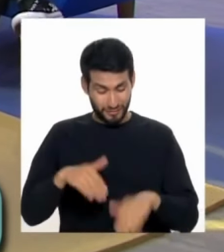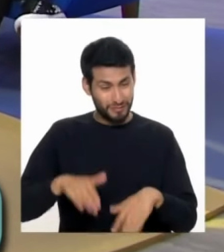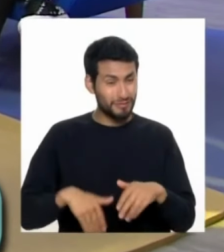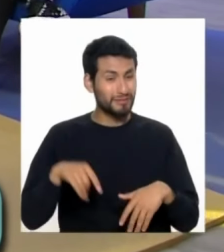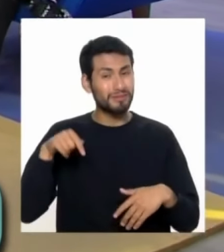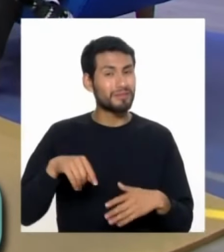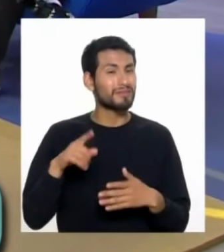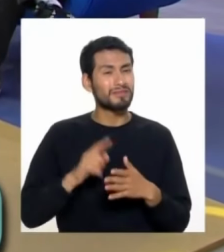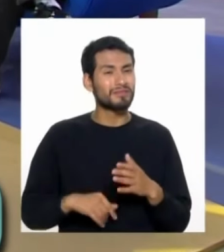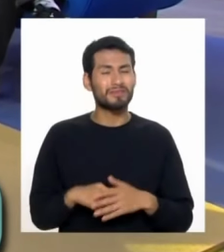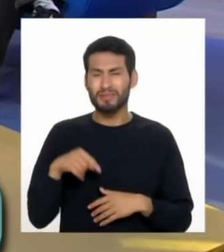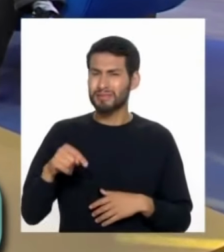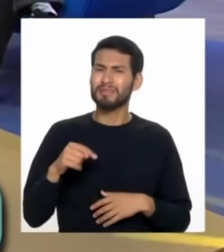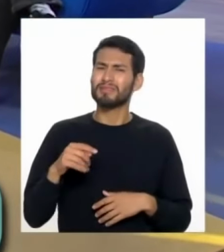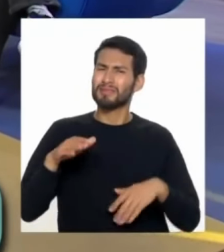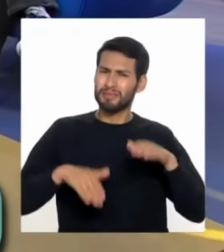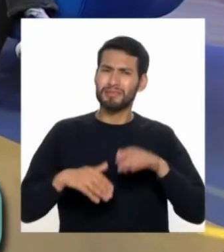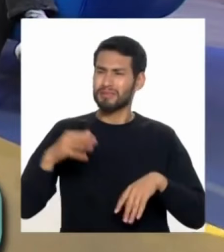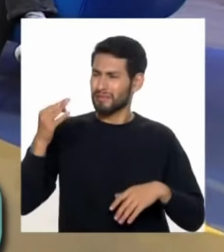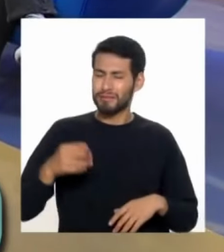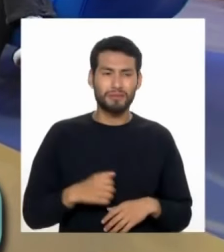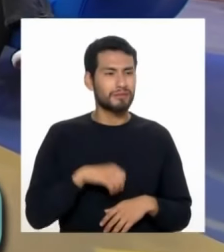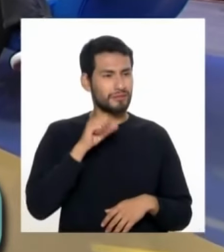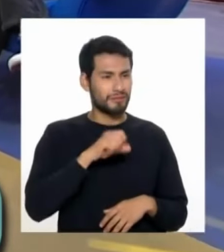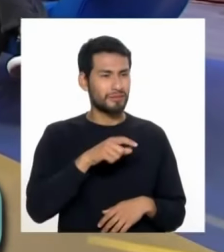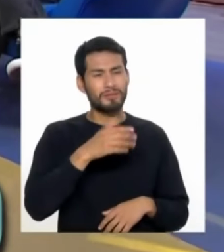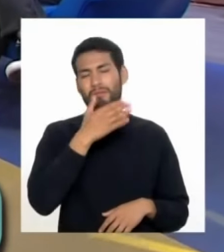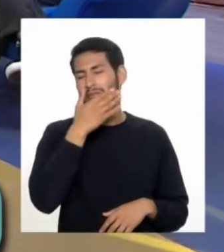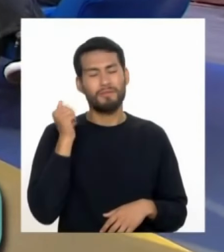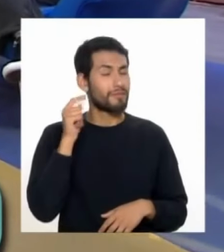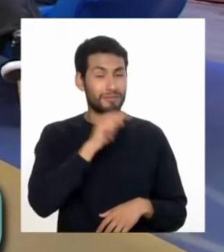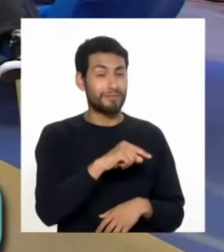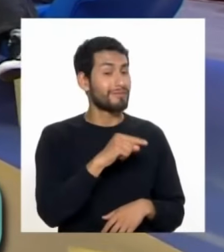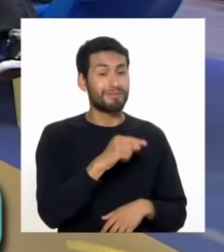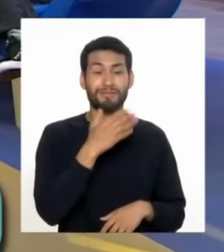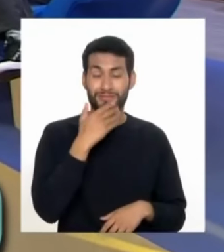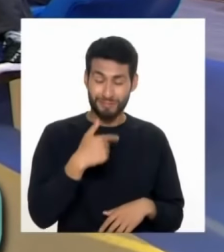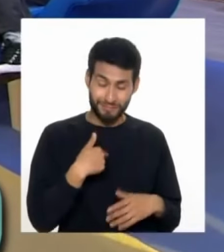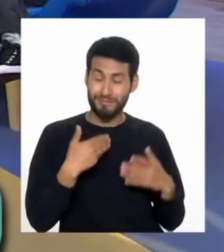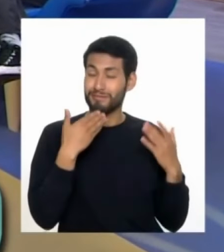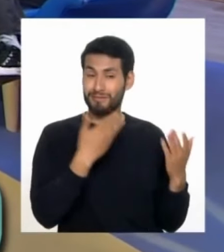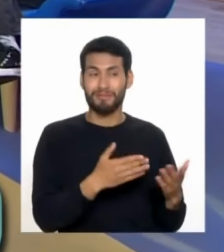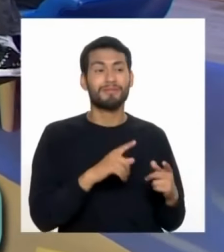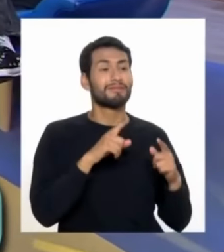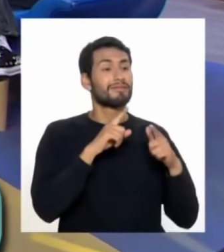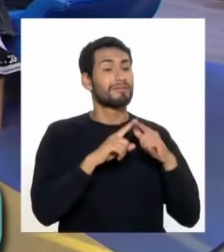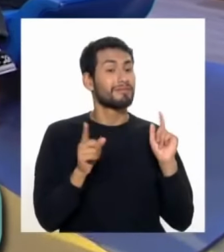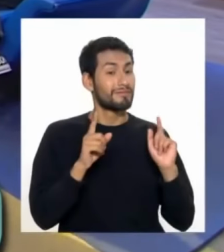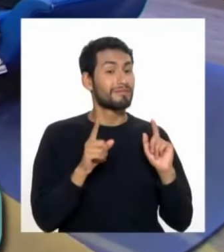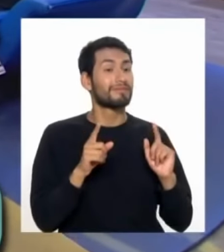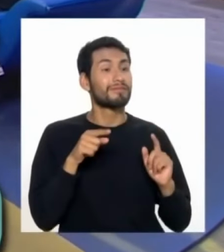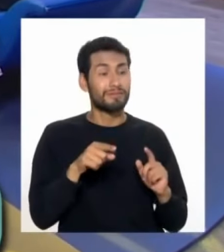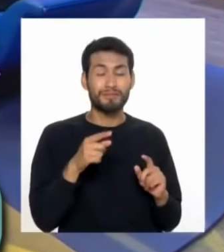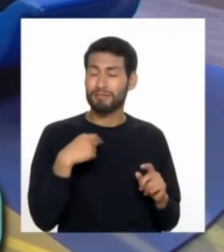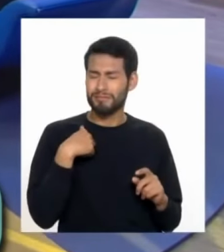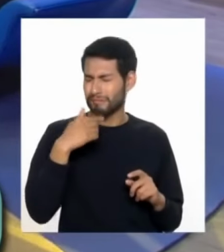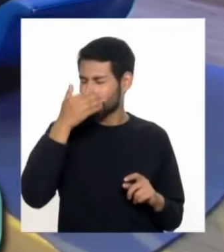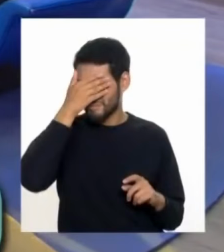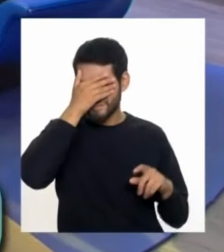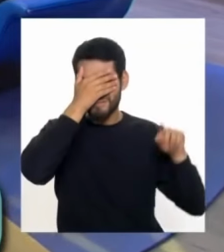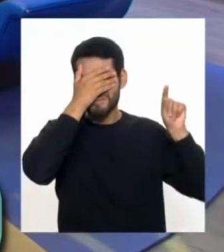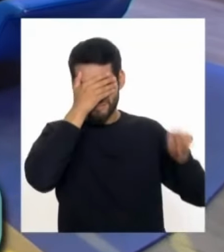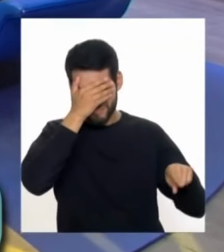precisamente es de percusión real. Es la mejor marca, te la recomiendo. Pero, a ojos cerrados, o sea,